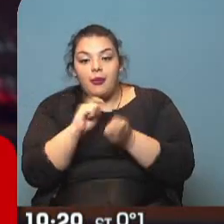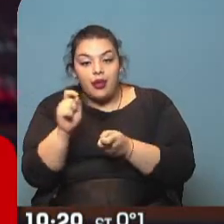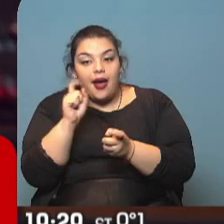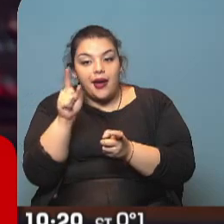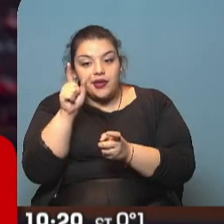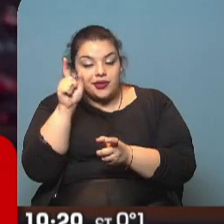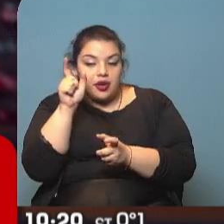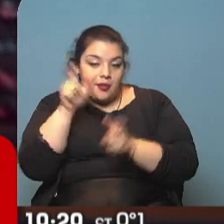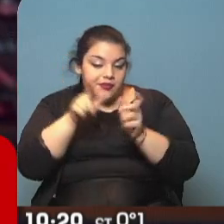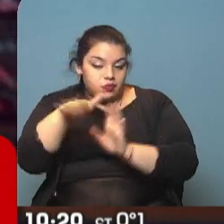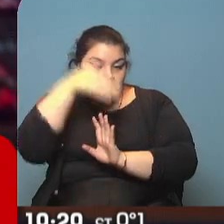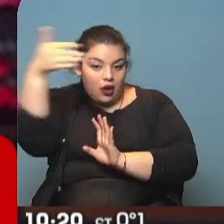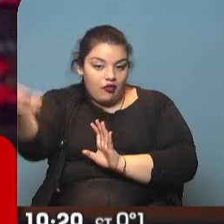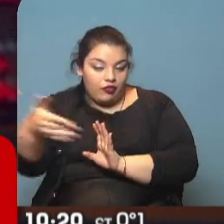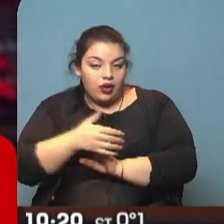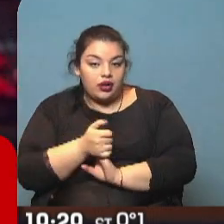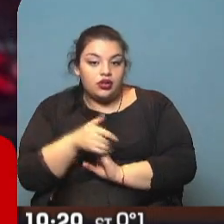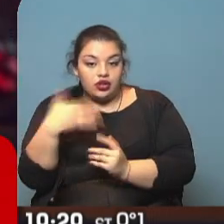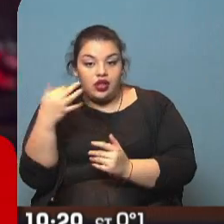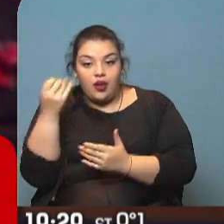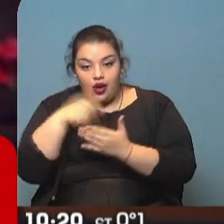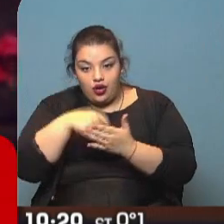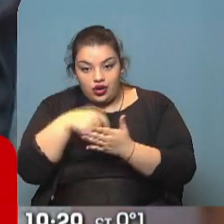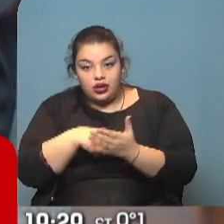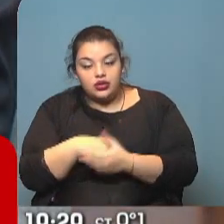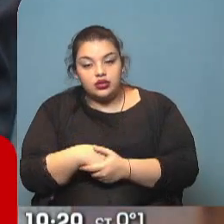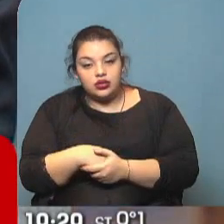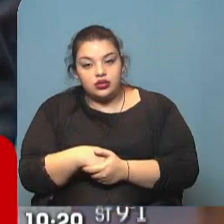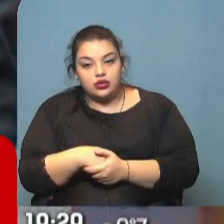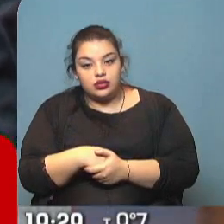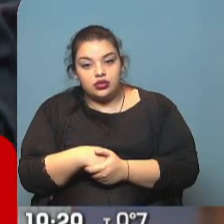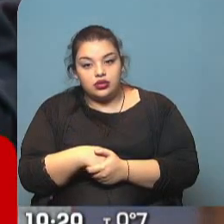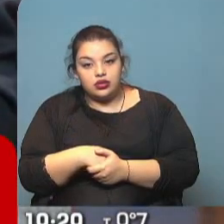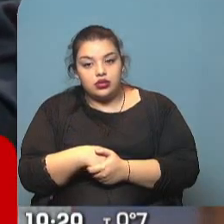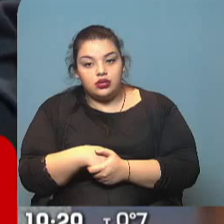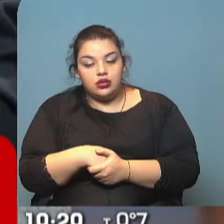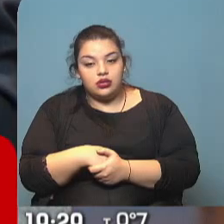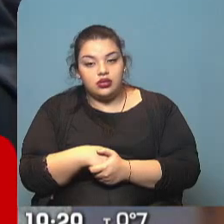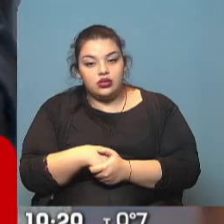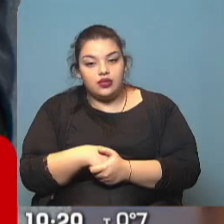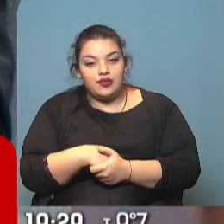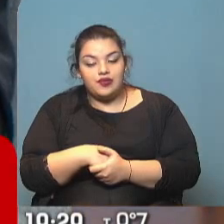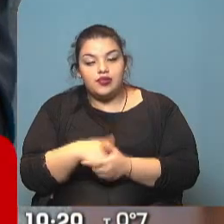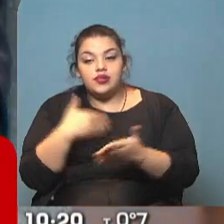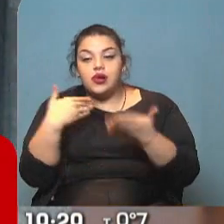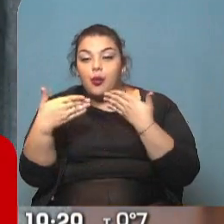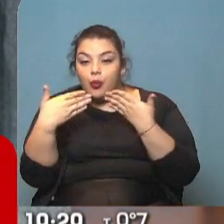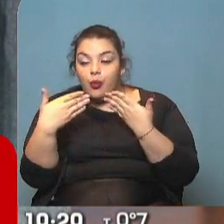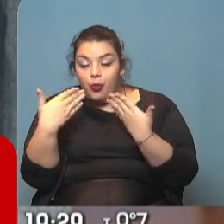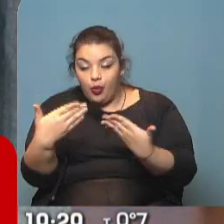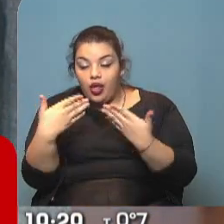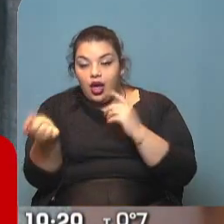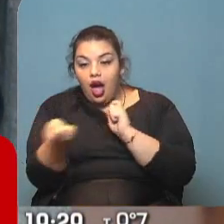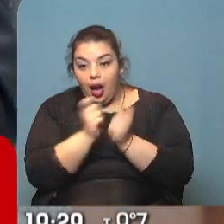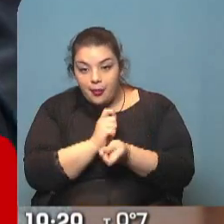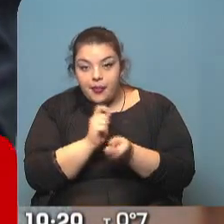tiene que ser el que tenga que ser para corregir esos desbalances. ¿Se va a poder desarmar la postura gigantesca en Lebac que todos los meses generan una